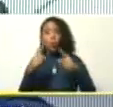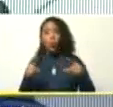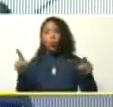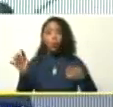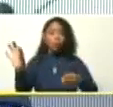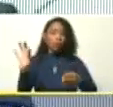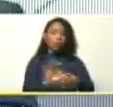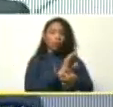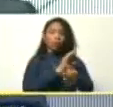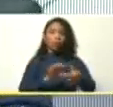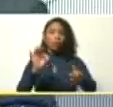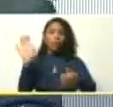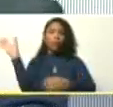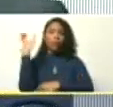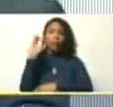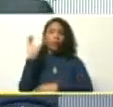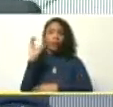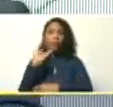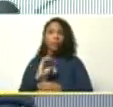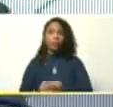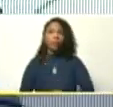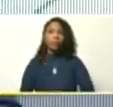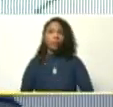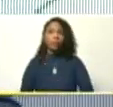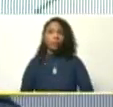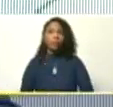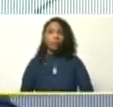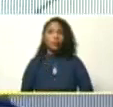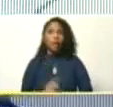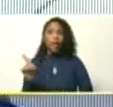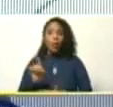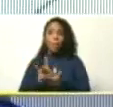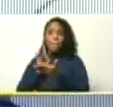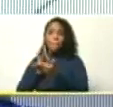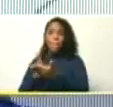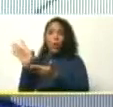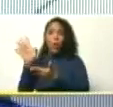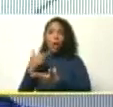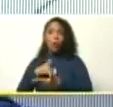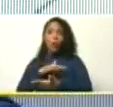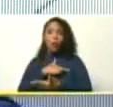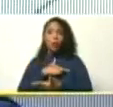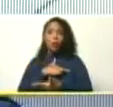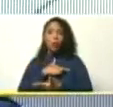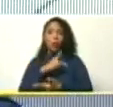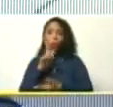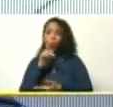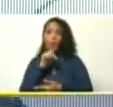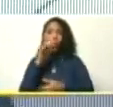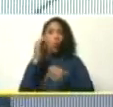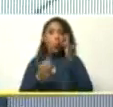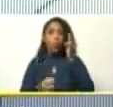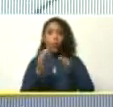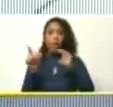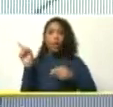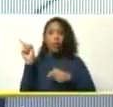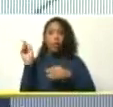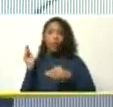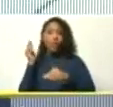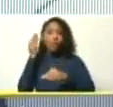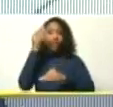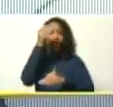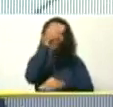de Caracas que habían sido despedidos a nuestro juicio injustamente, y ellos acudieron